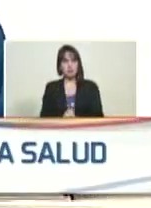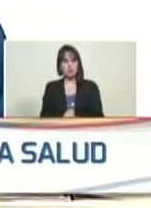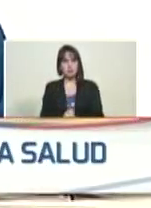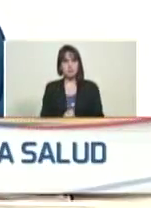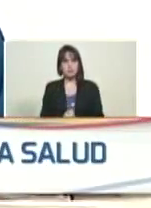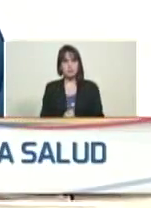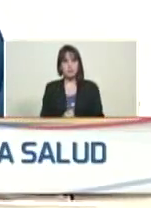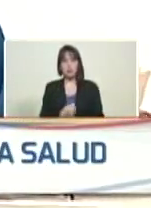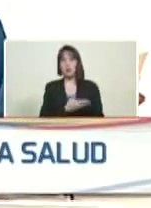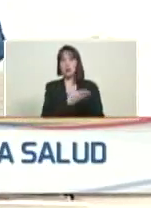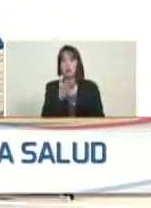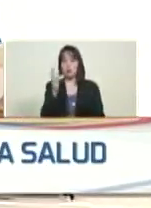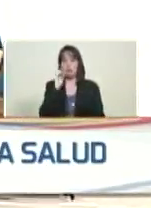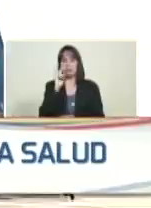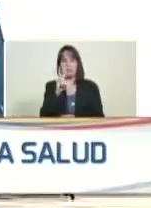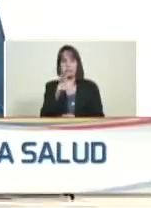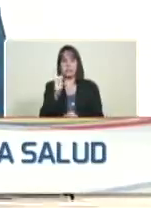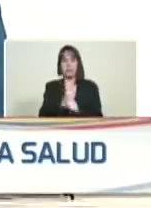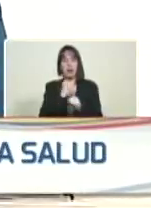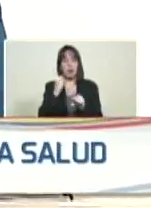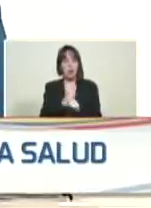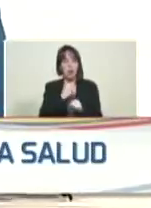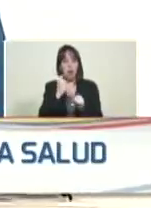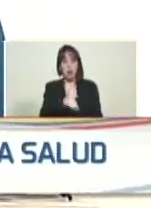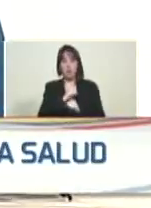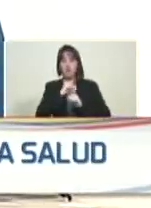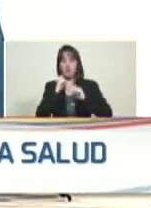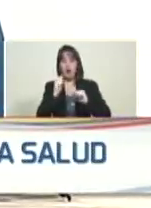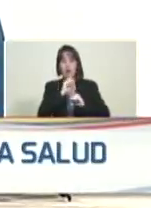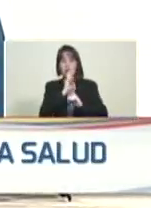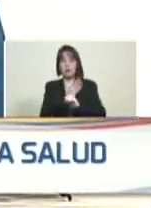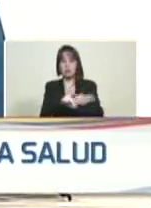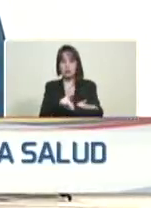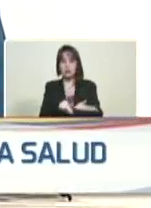Estuvieron ustedes trabajando intensamente